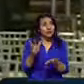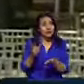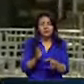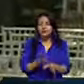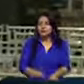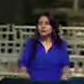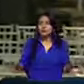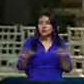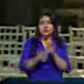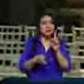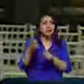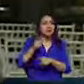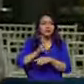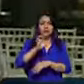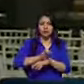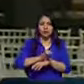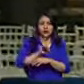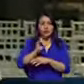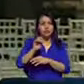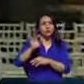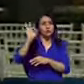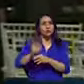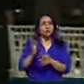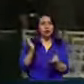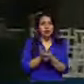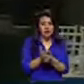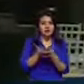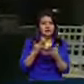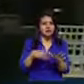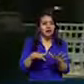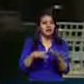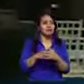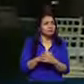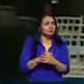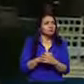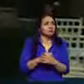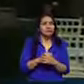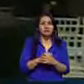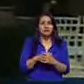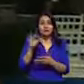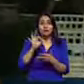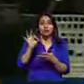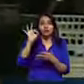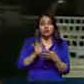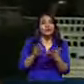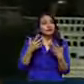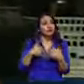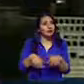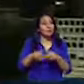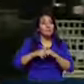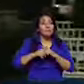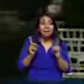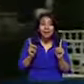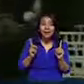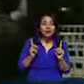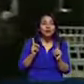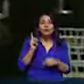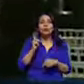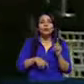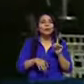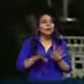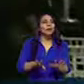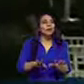inédito en el Ecuador, y ya hablamos del 80% de actas escrutadas, y obviamente está ya los porcentajes respectivos, pero nosotros no podemos hablar